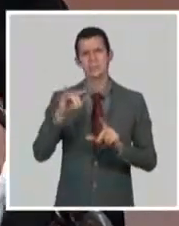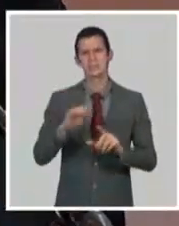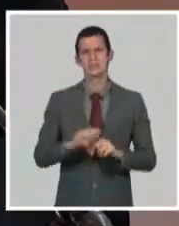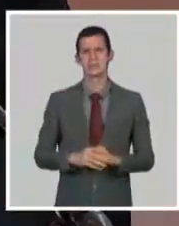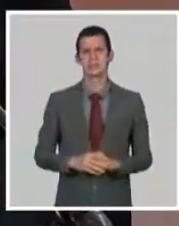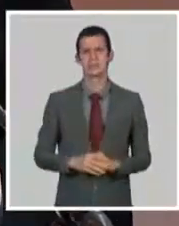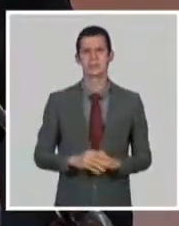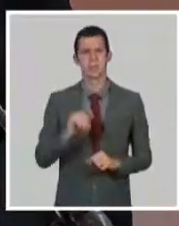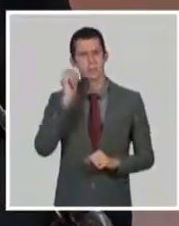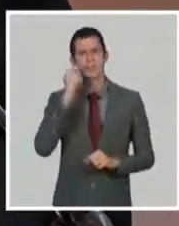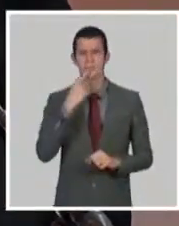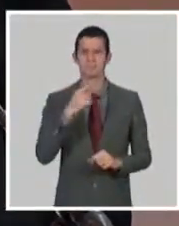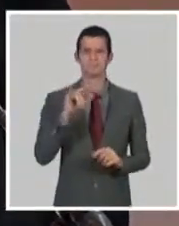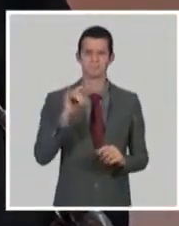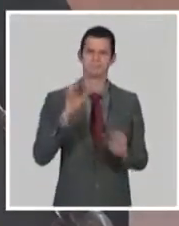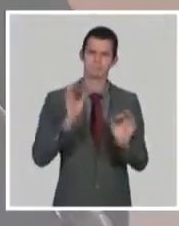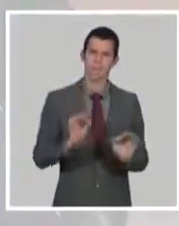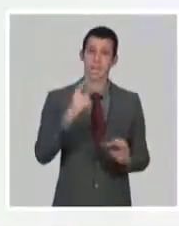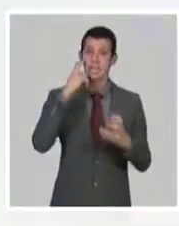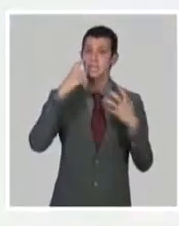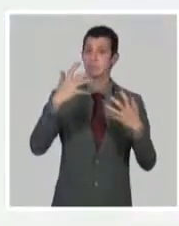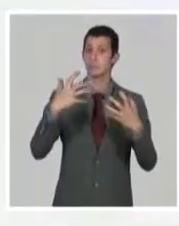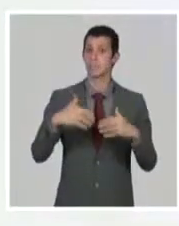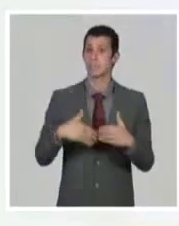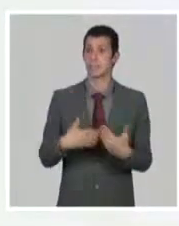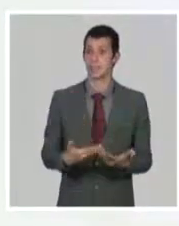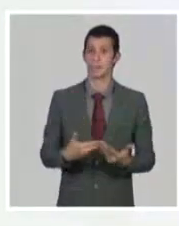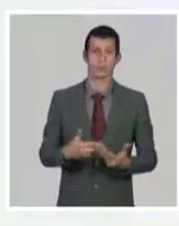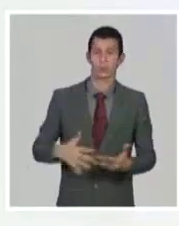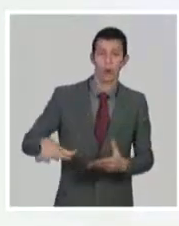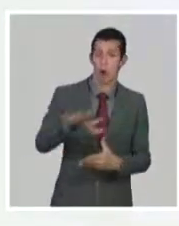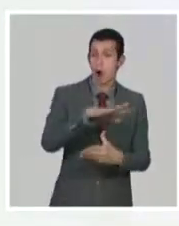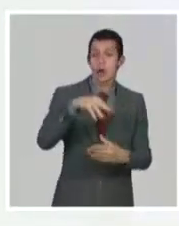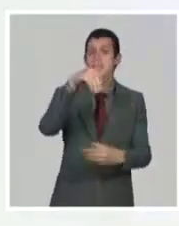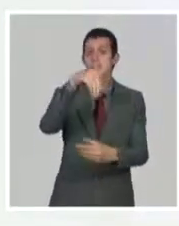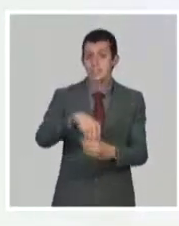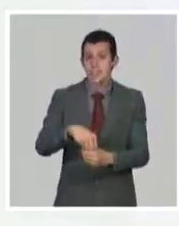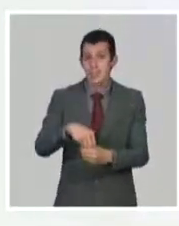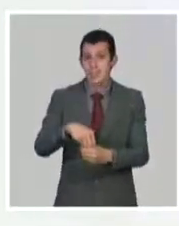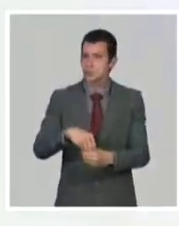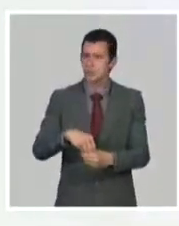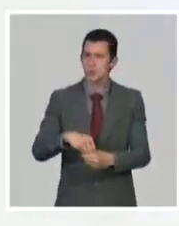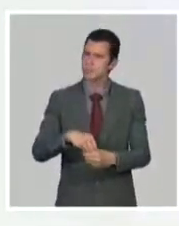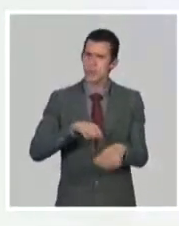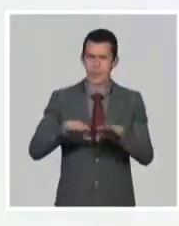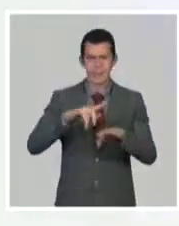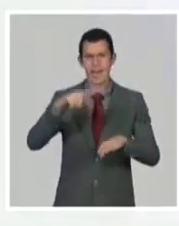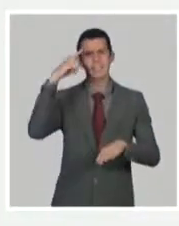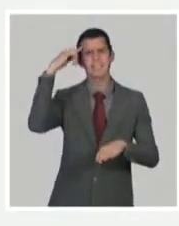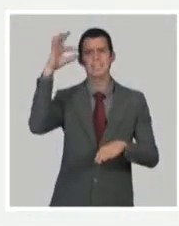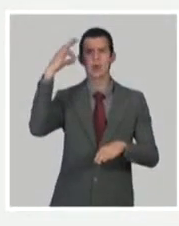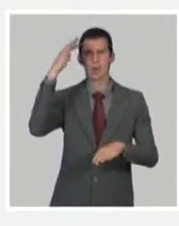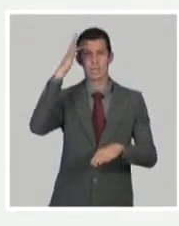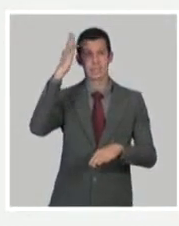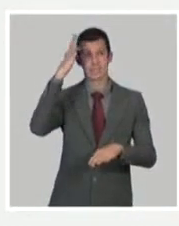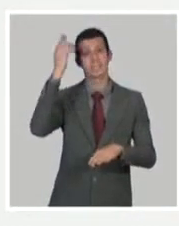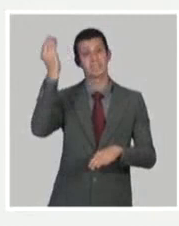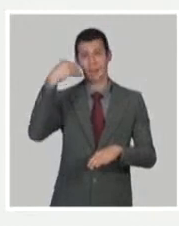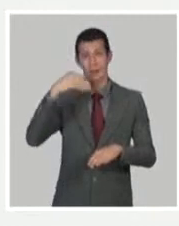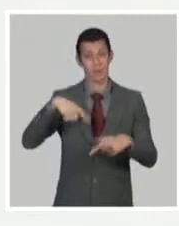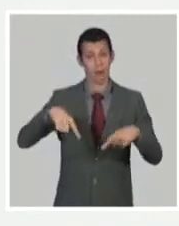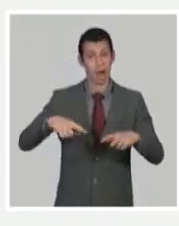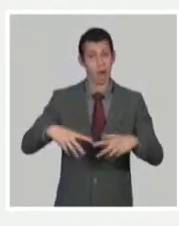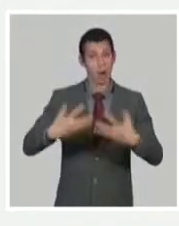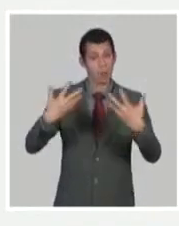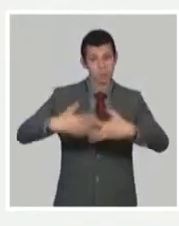dejar de mencionar que todos nos estamos preparando para producir muchas dosis de vacuna porque es una responsabilidad.